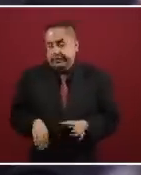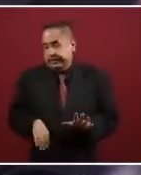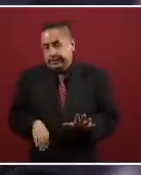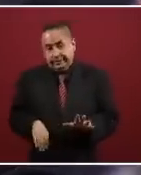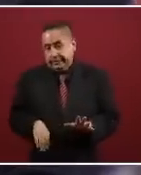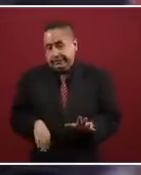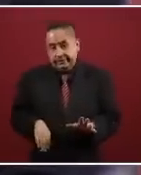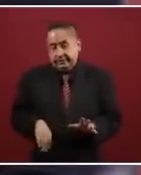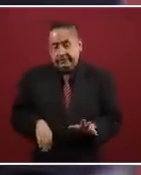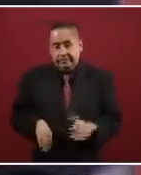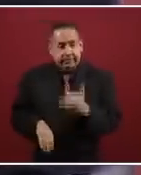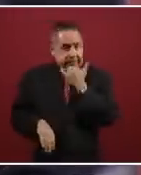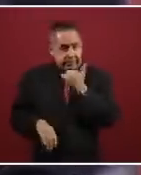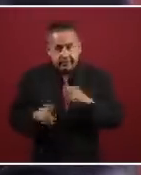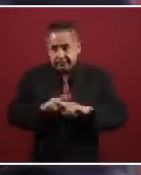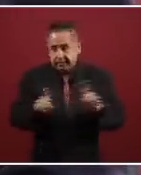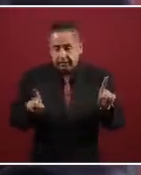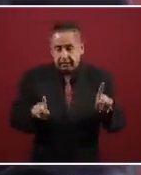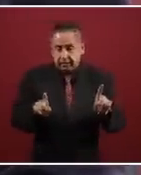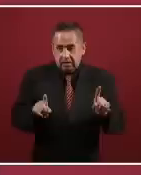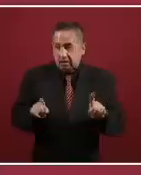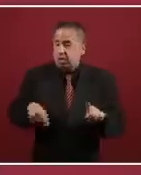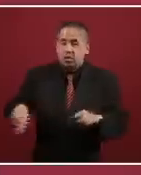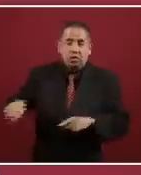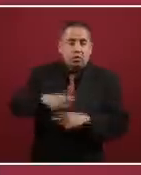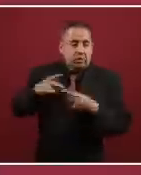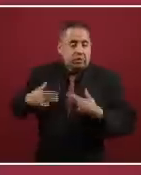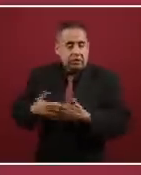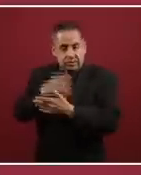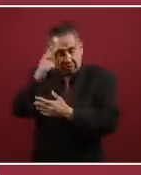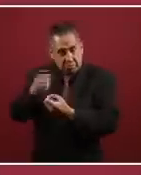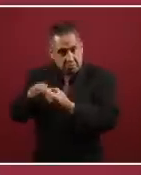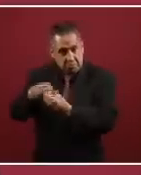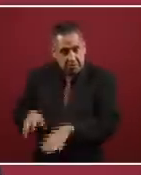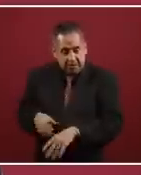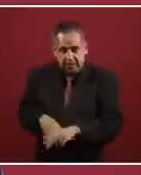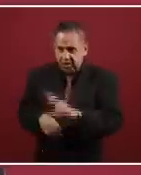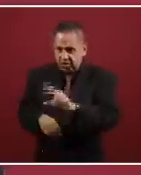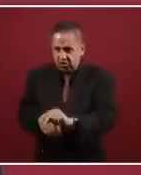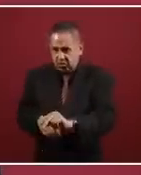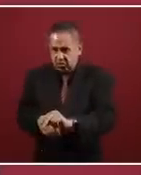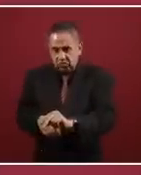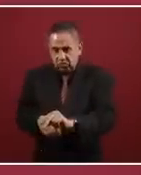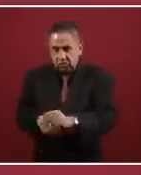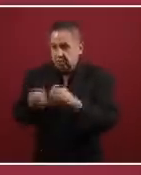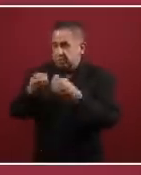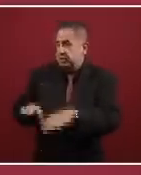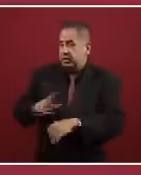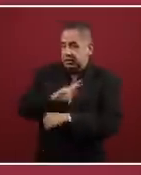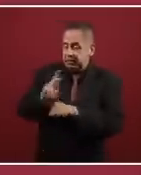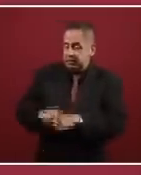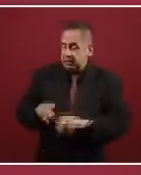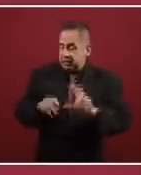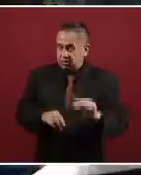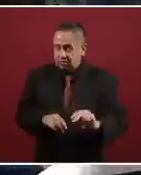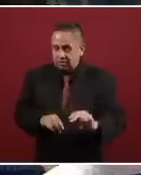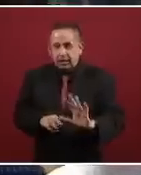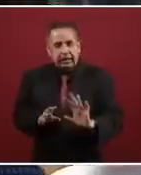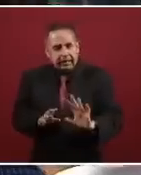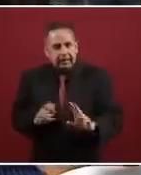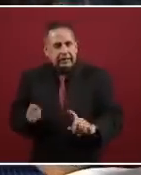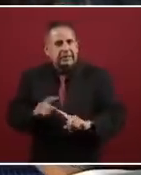los intereses de los ciudadanos, los intereses de la nación.